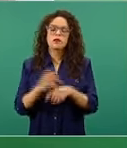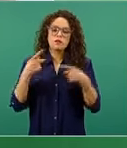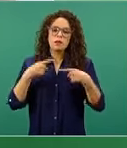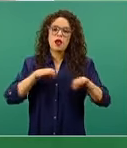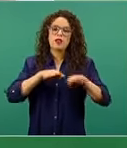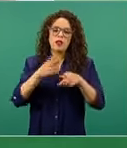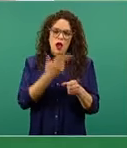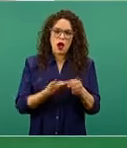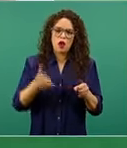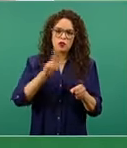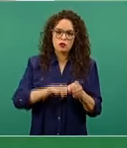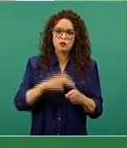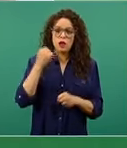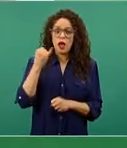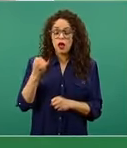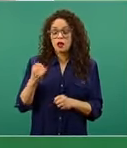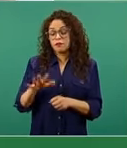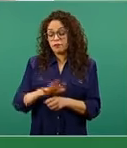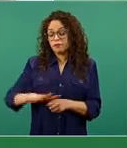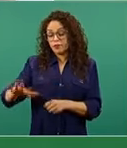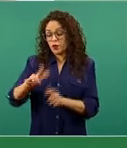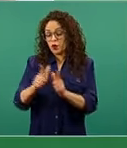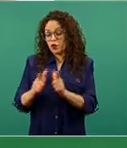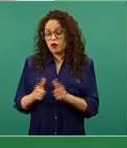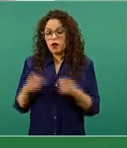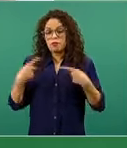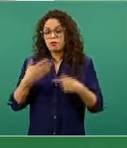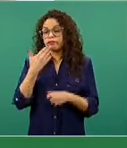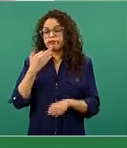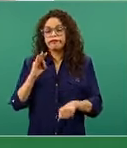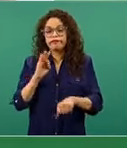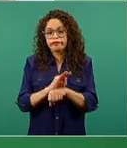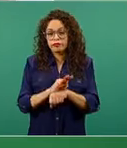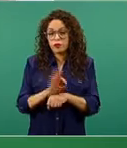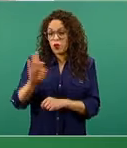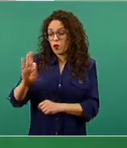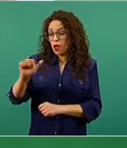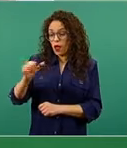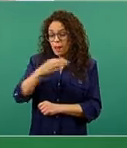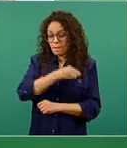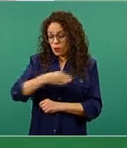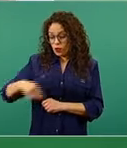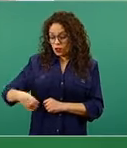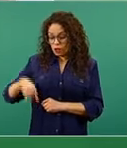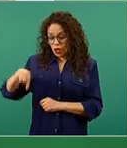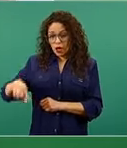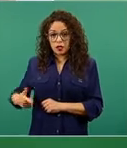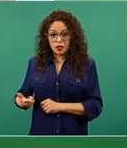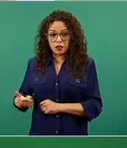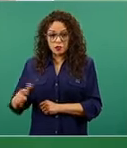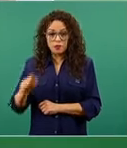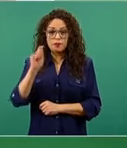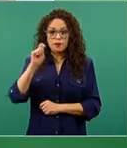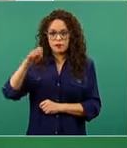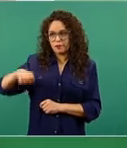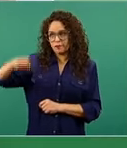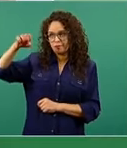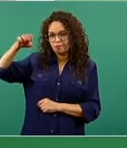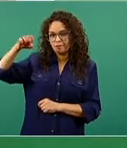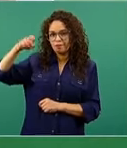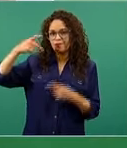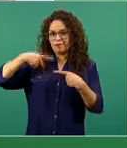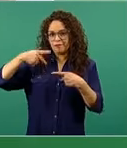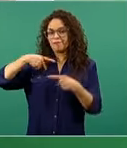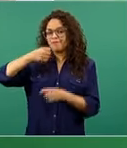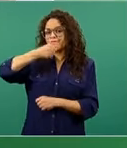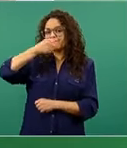particularmente a los grupos más vulnerables. Prácticamente los 46 municipios de nuestro estado en adultos mayores, todos han